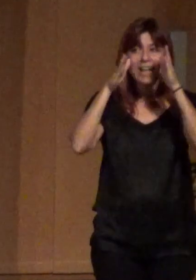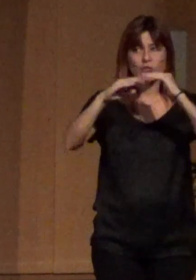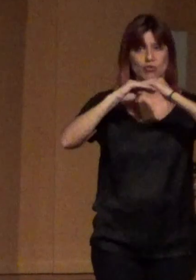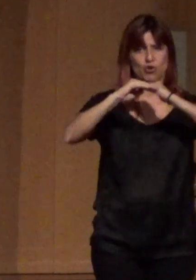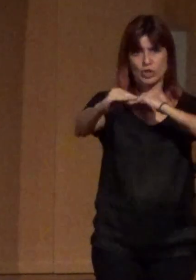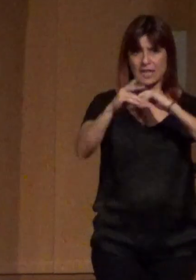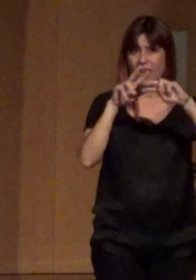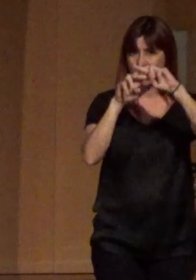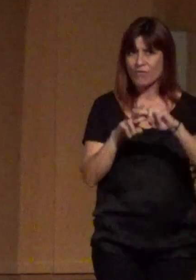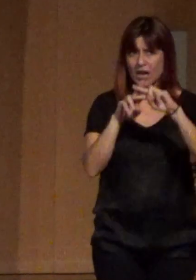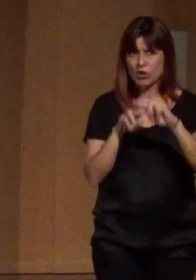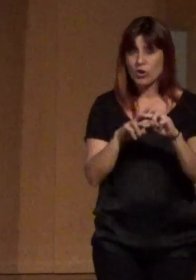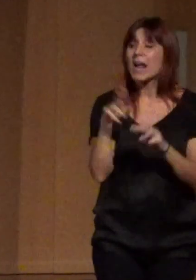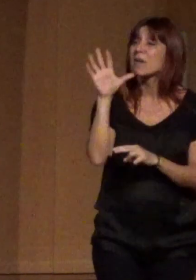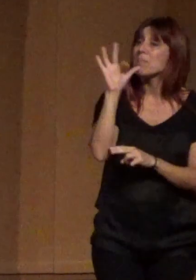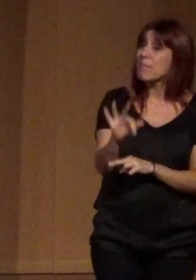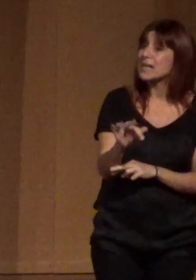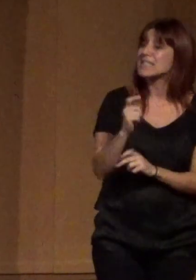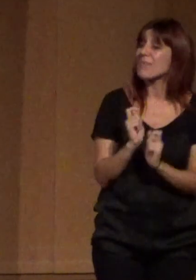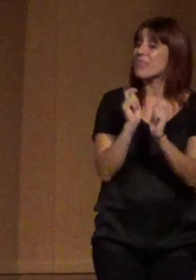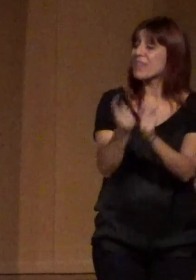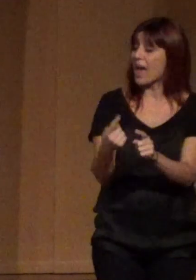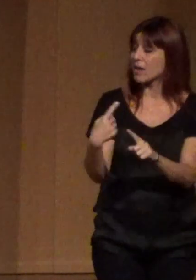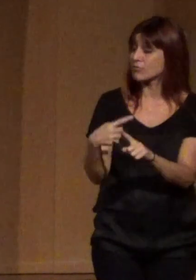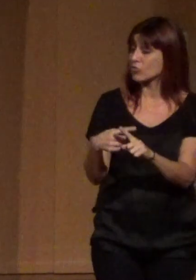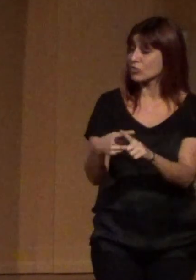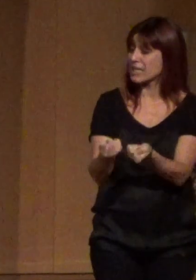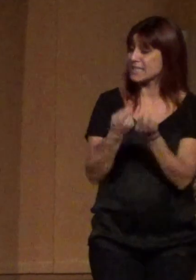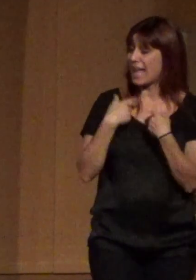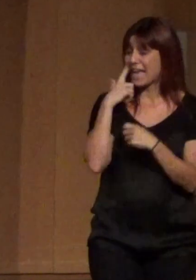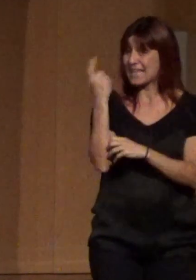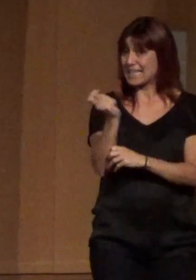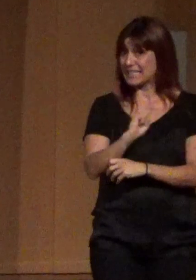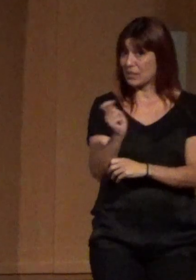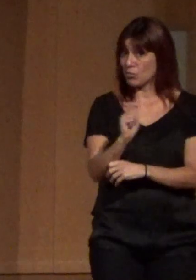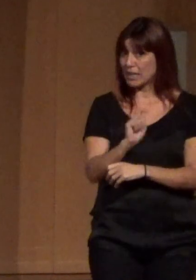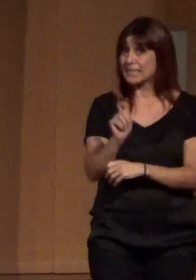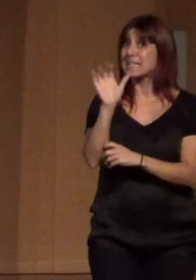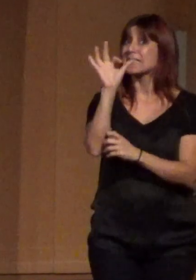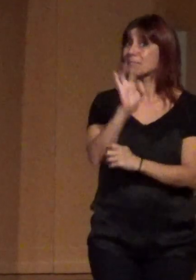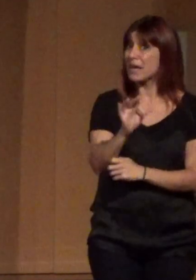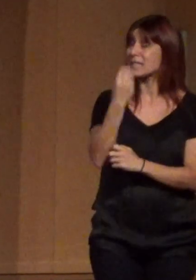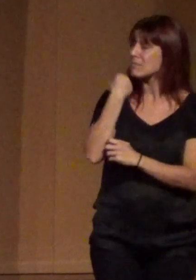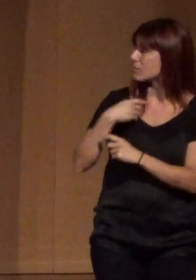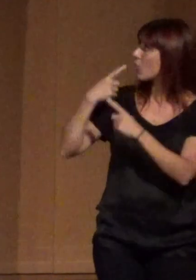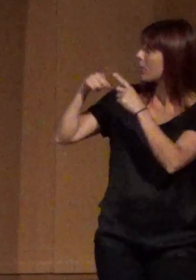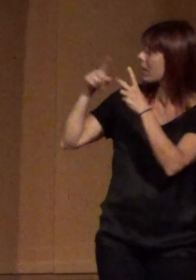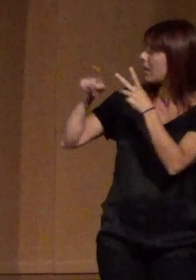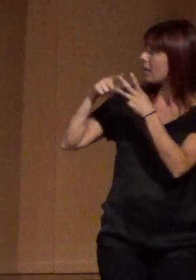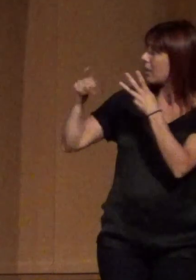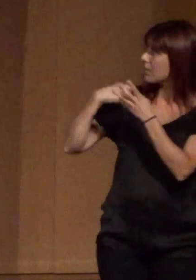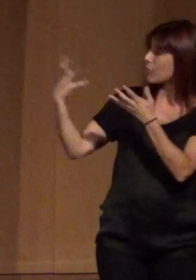control de impulso y problemas externalizantes indicativos que mejoran con los estimulantes, y la atención selectiva, flexibilidad cognitiva, conducta y